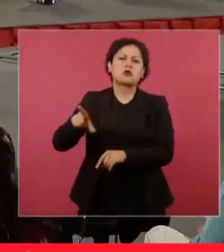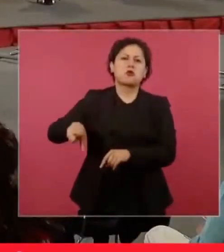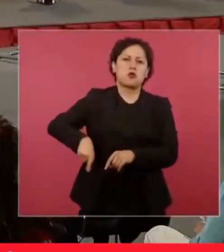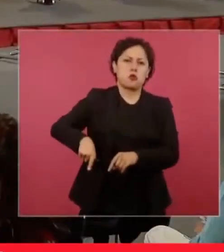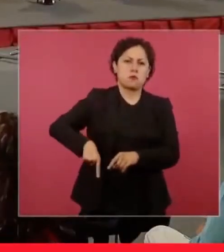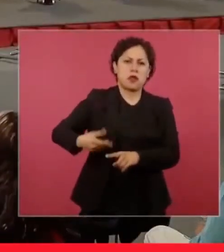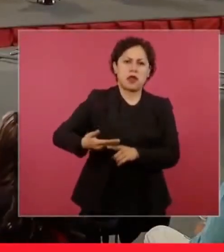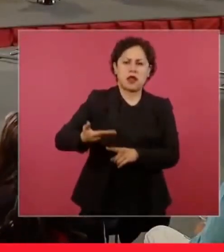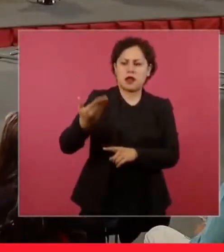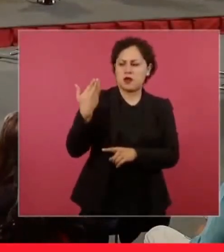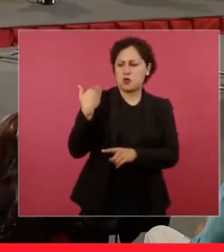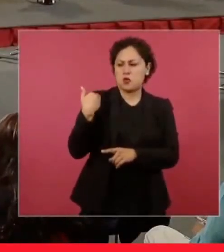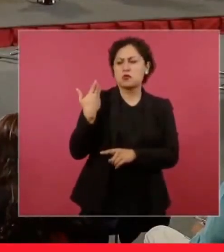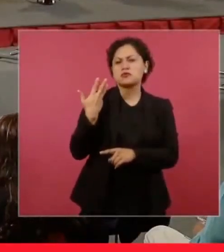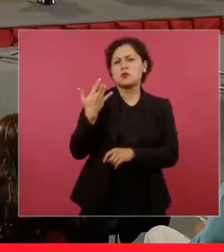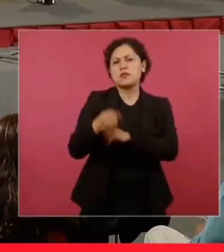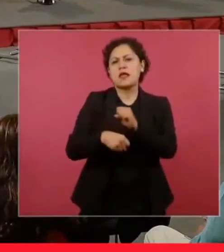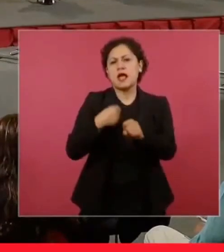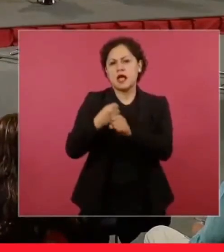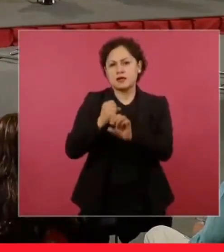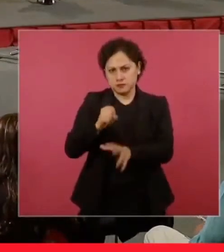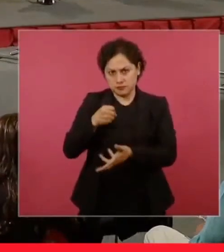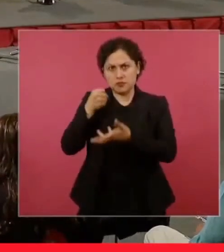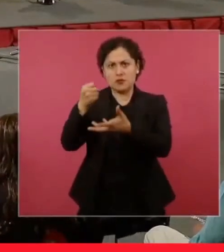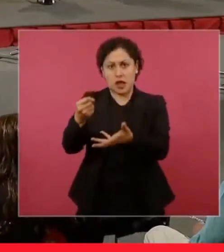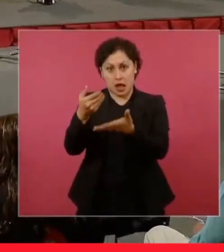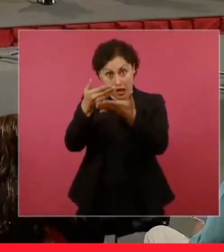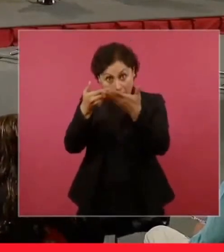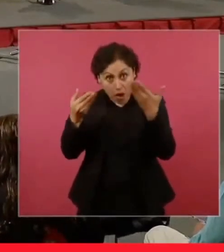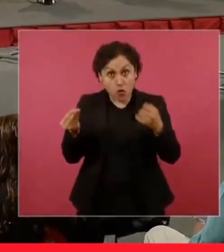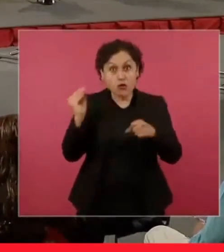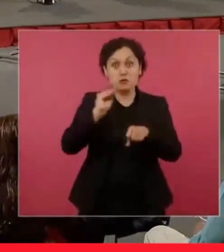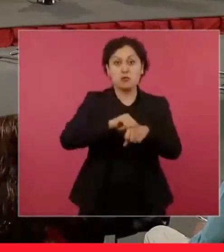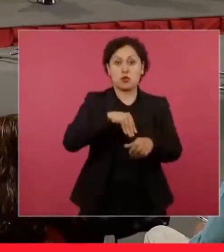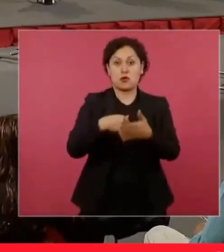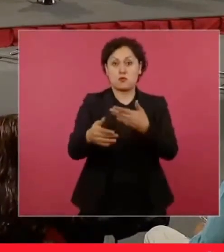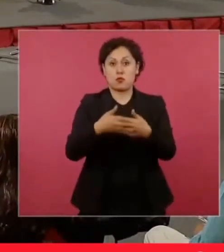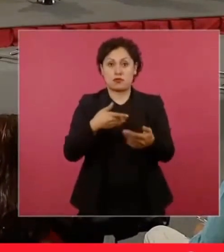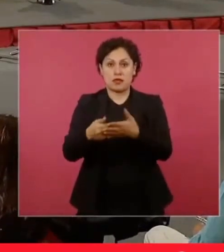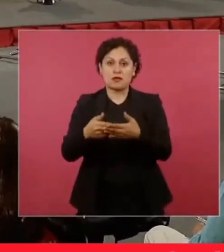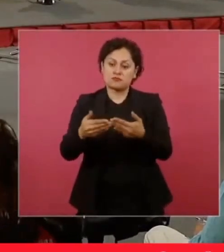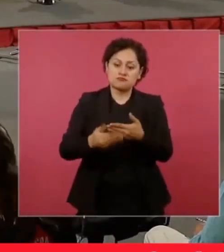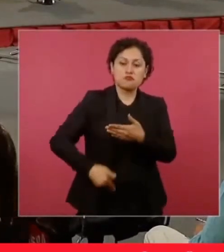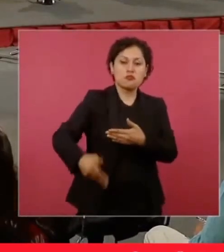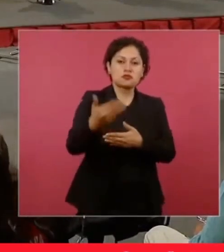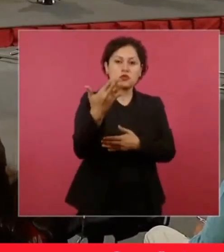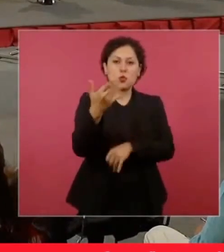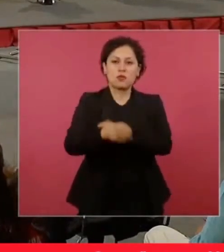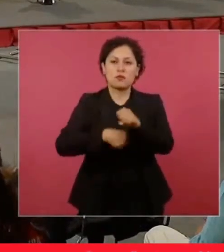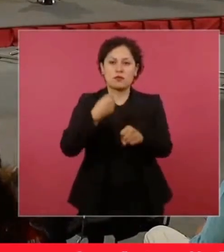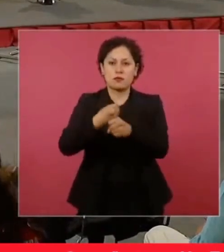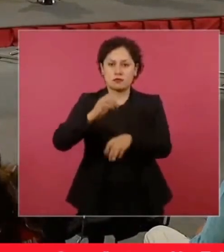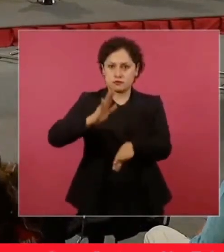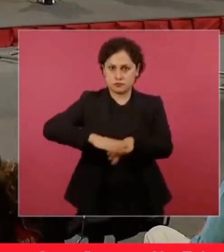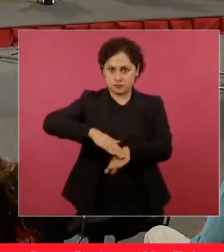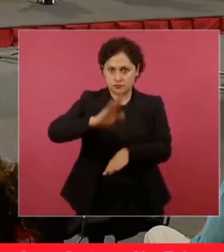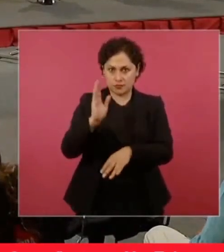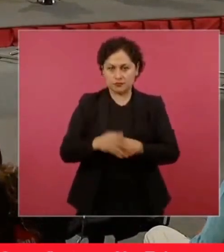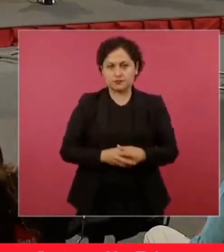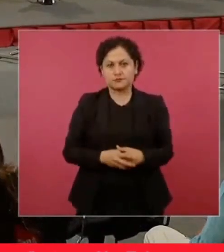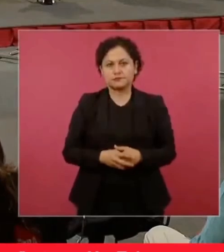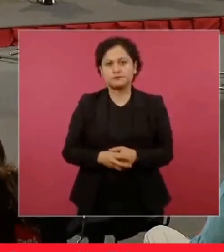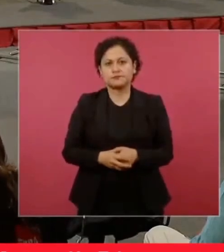en los últimos 50 años, estamos logrando darle vida por otros 50 años a nuestras centrales